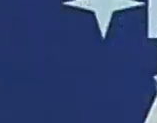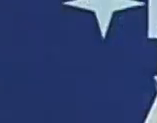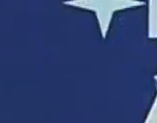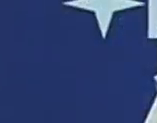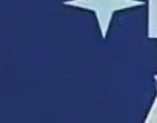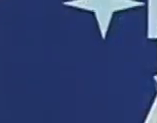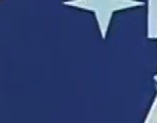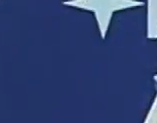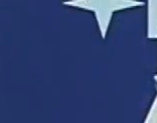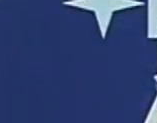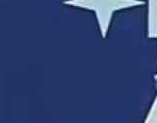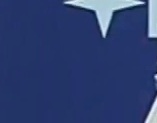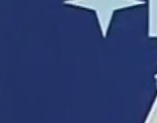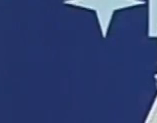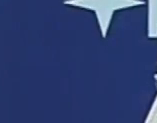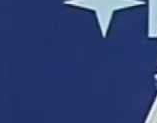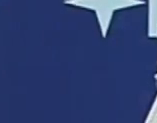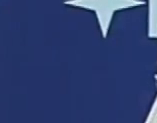Lamento mucho